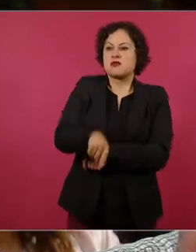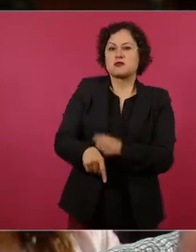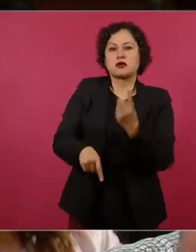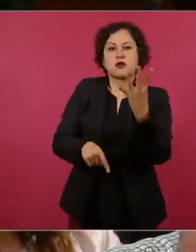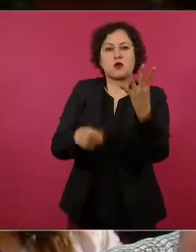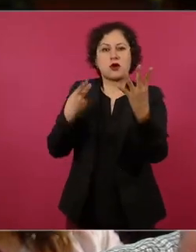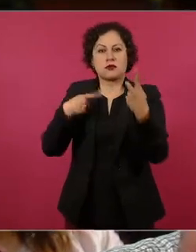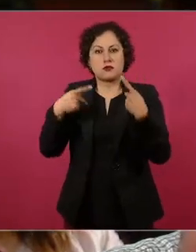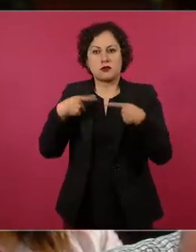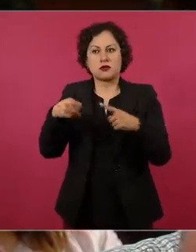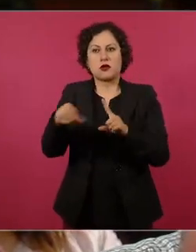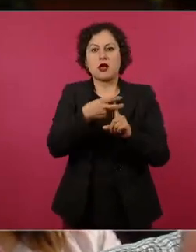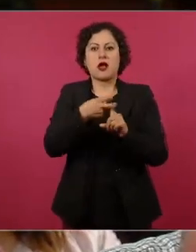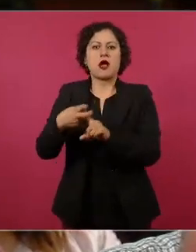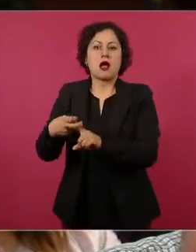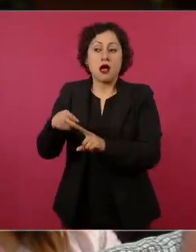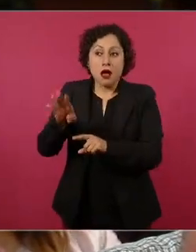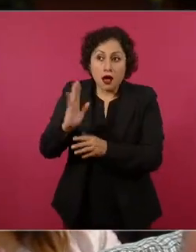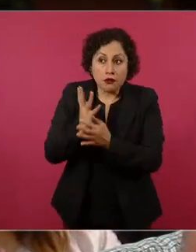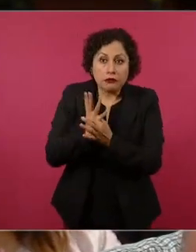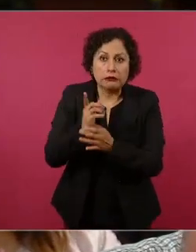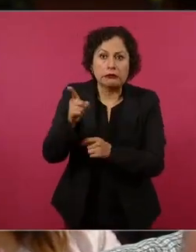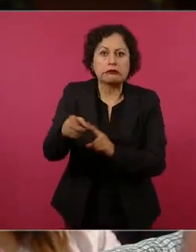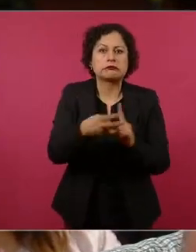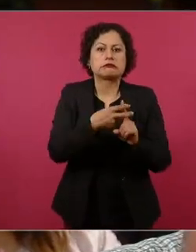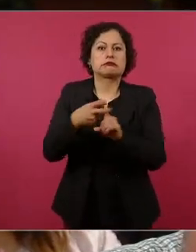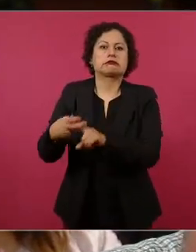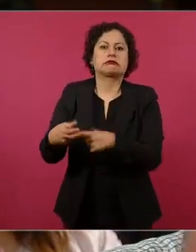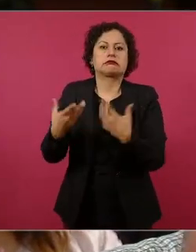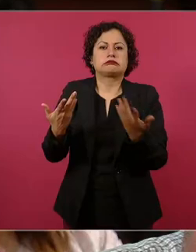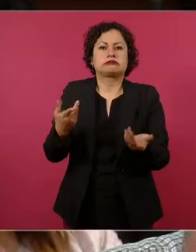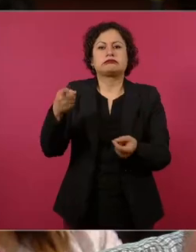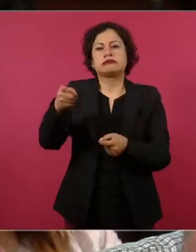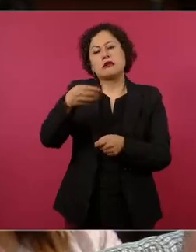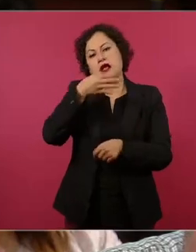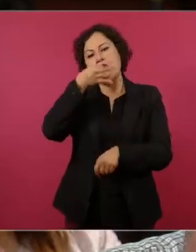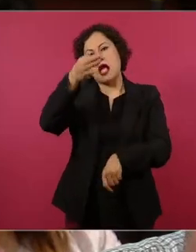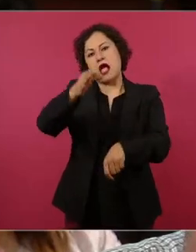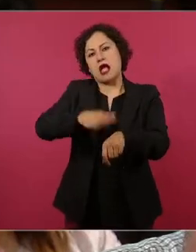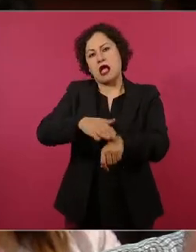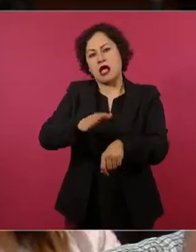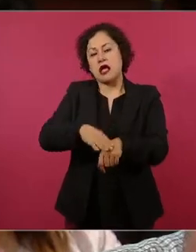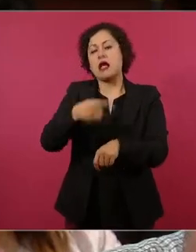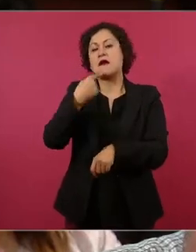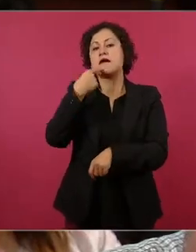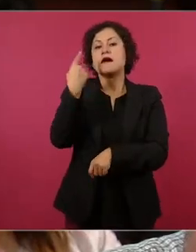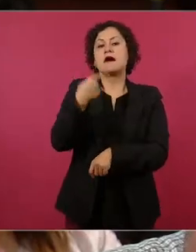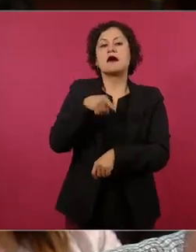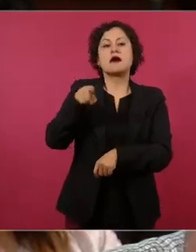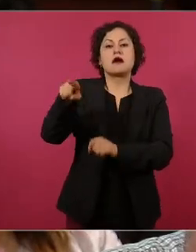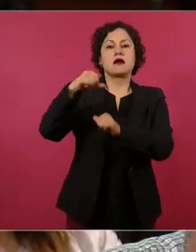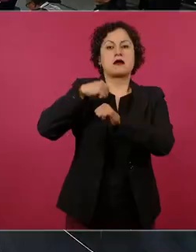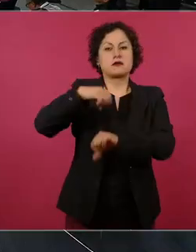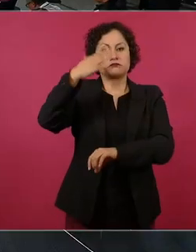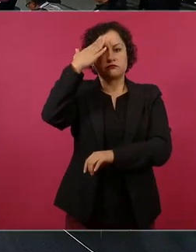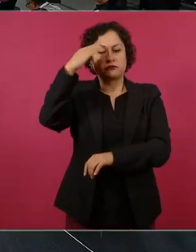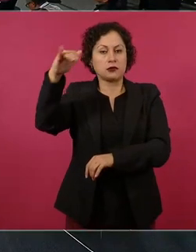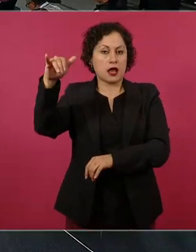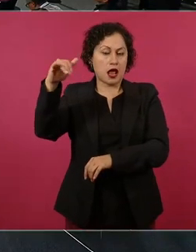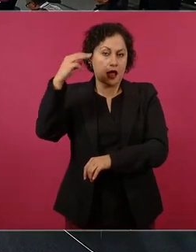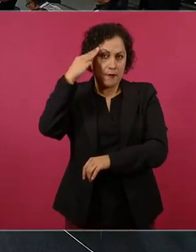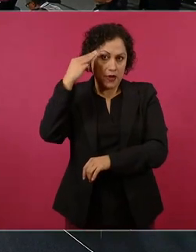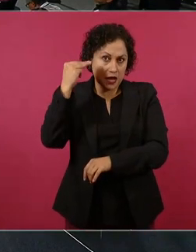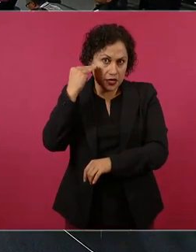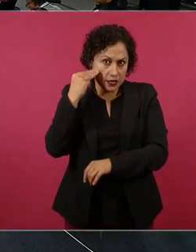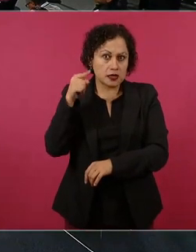personas que la tenían supuestamente secuestrada y hacen sabedores a las autoridades de Mérida, y es cuando es detenida